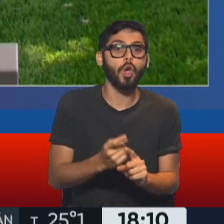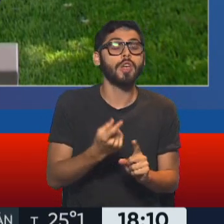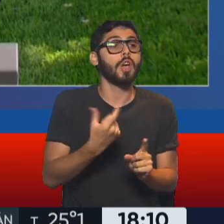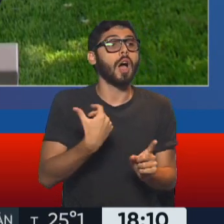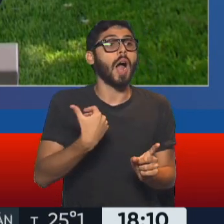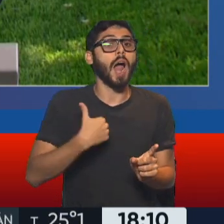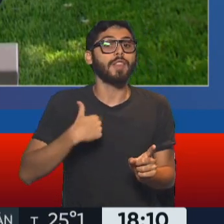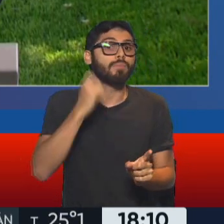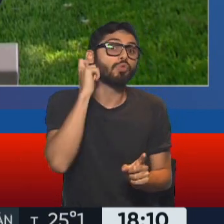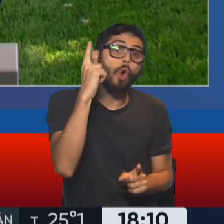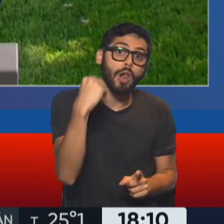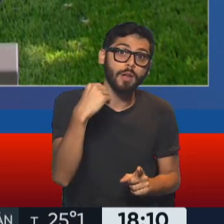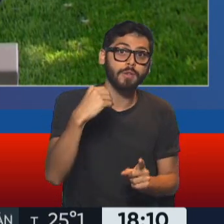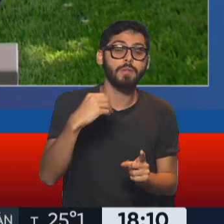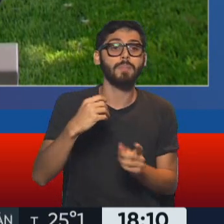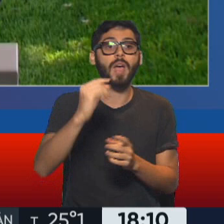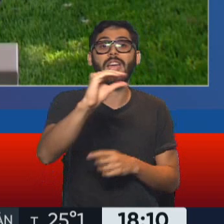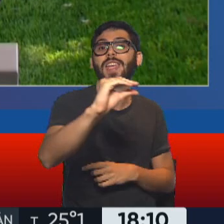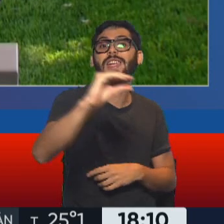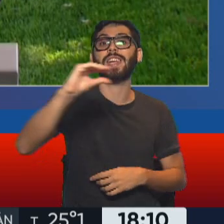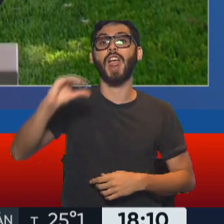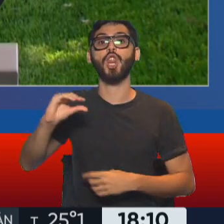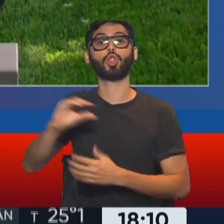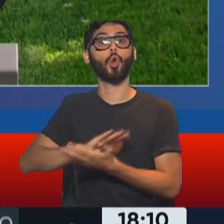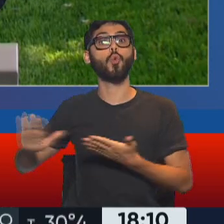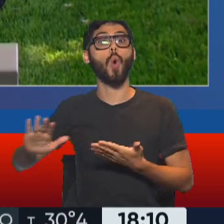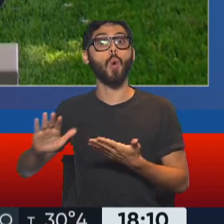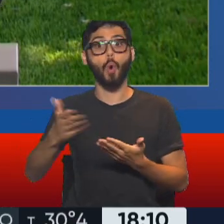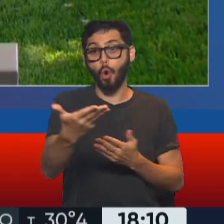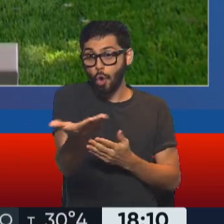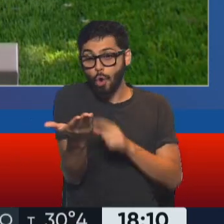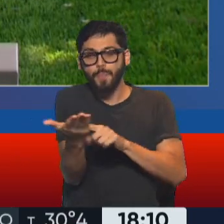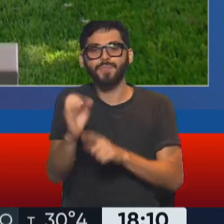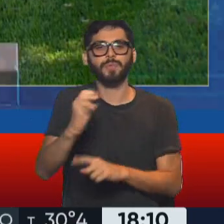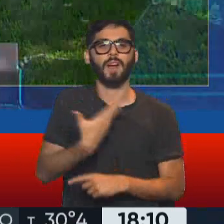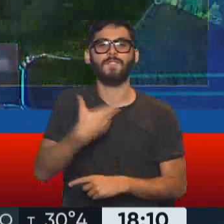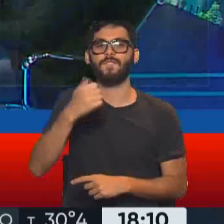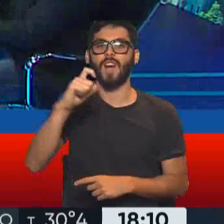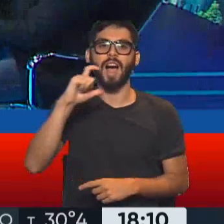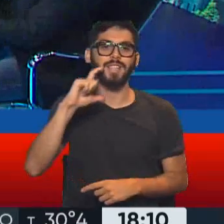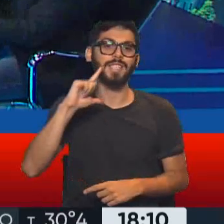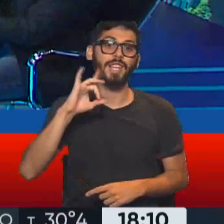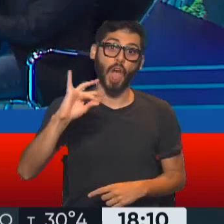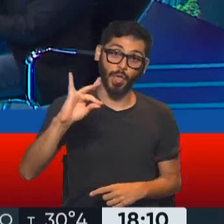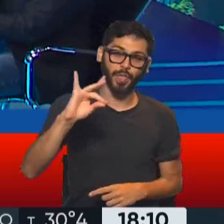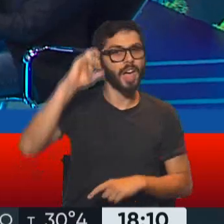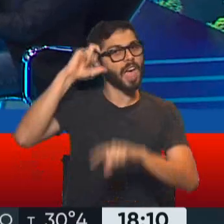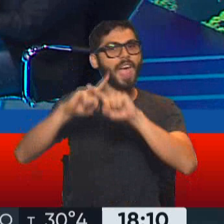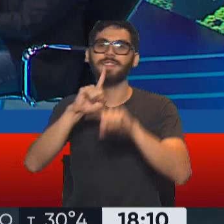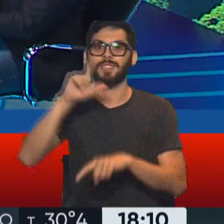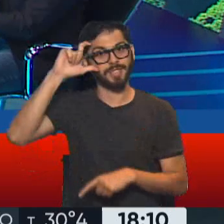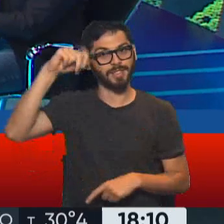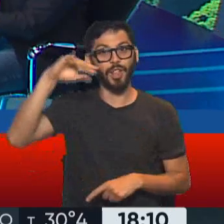nuevo crédito, es el acuerdo de facilidades extendidas, en el cual va a recibir el dinero con el cual se paga el crédito anterior. Es decir,